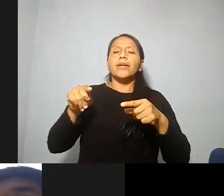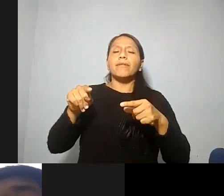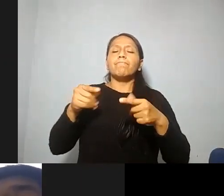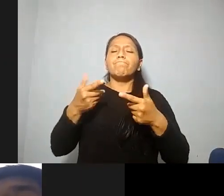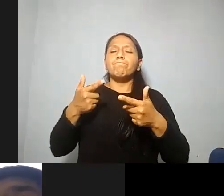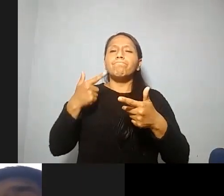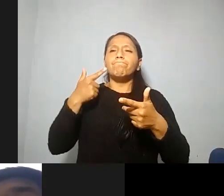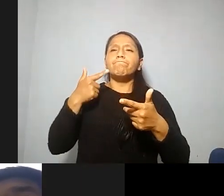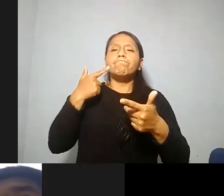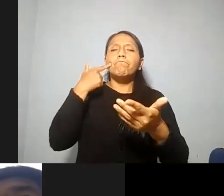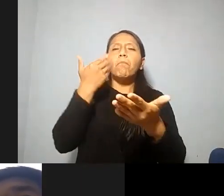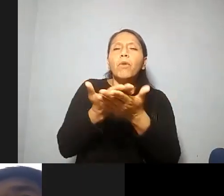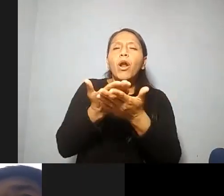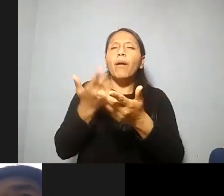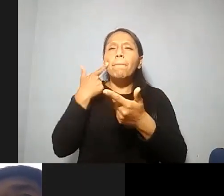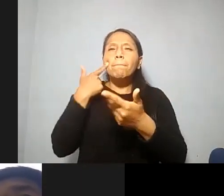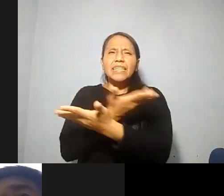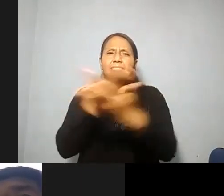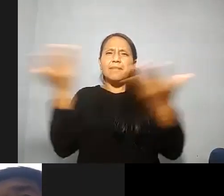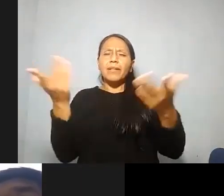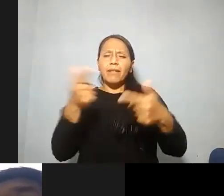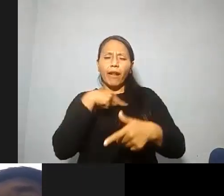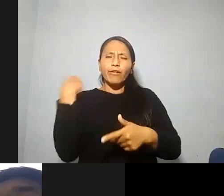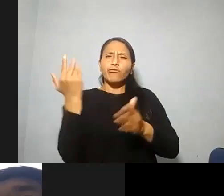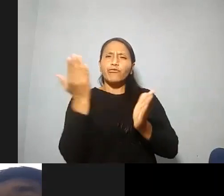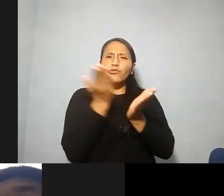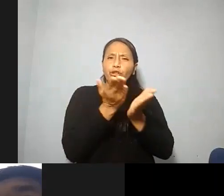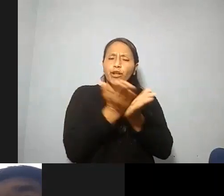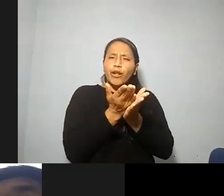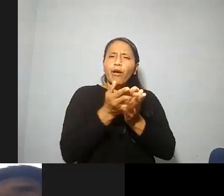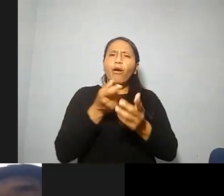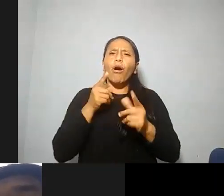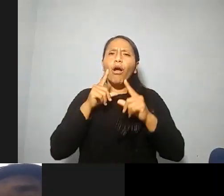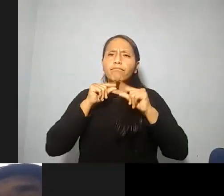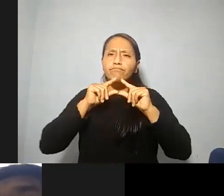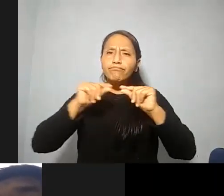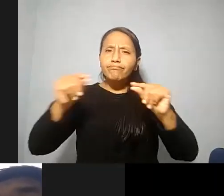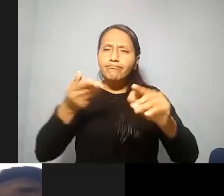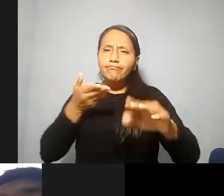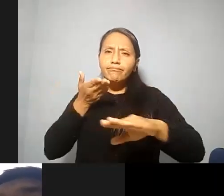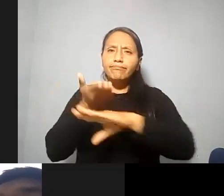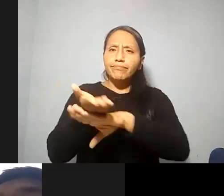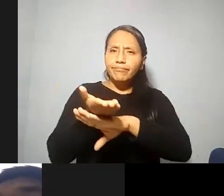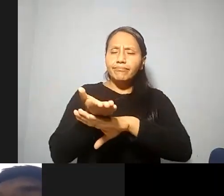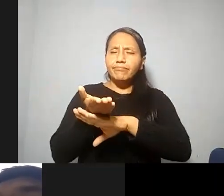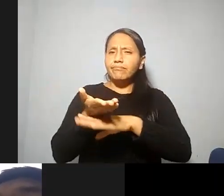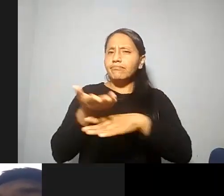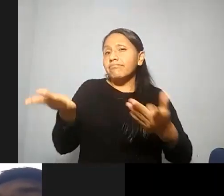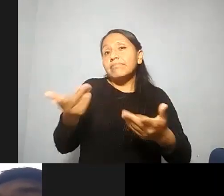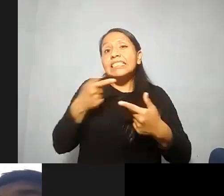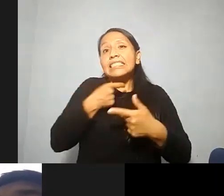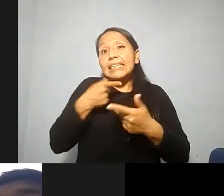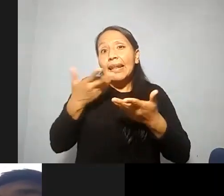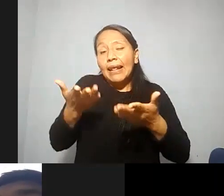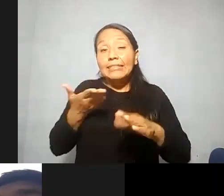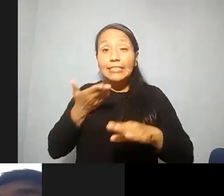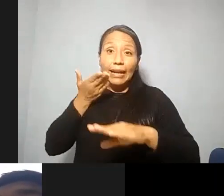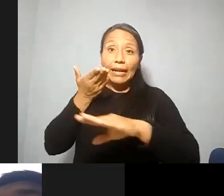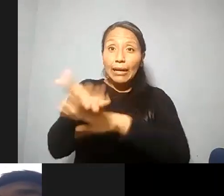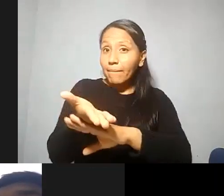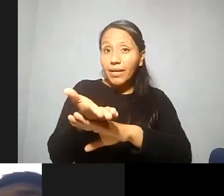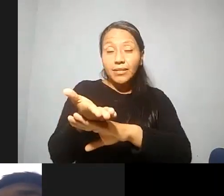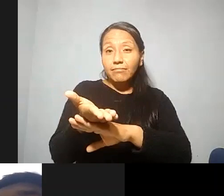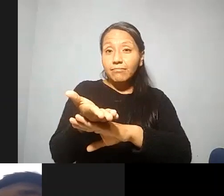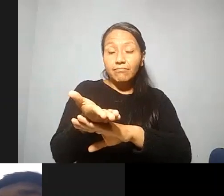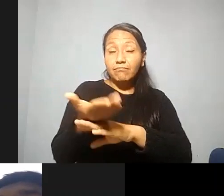plantear, ¿sí?, nuestros derechos o reclamar, como si lo quieres decir de alguna manera, nuestros derechos, pero